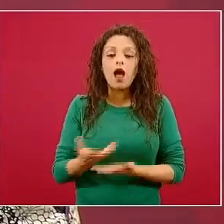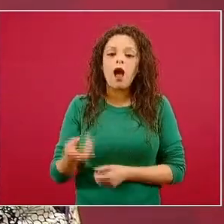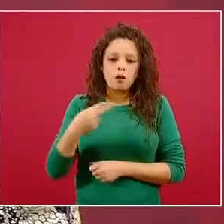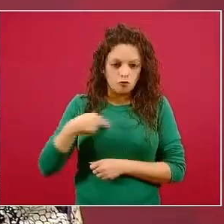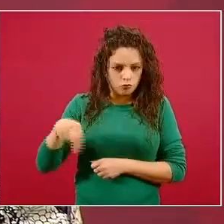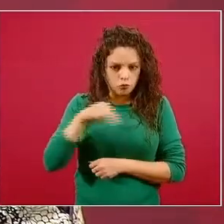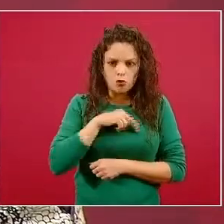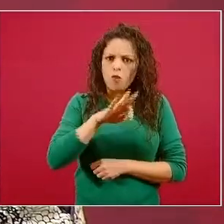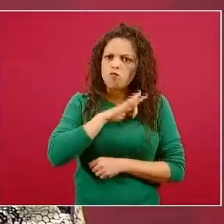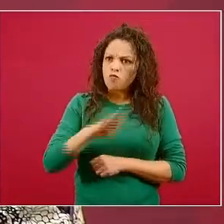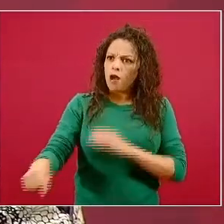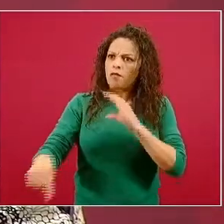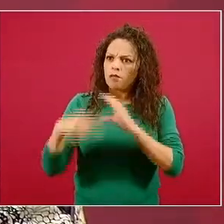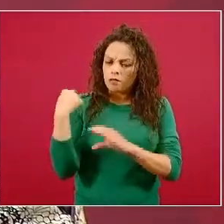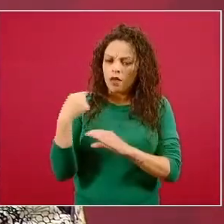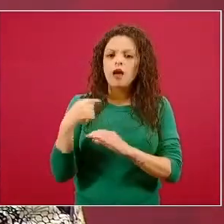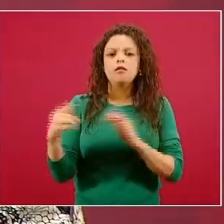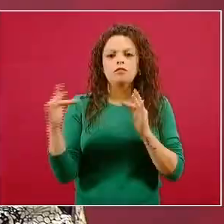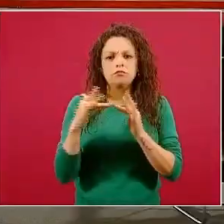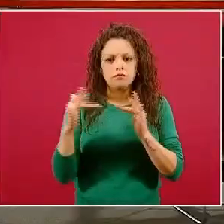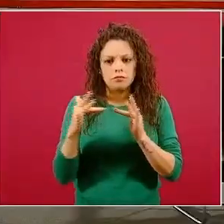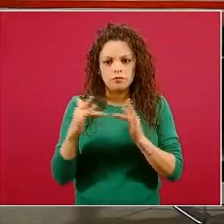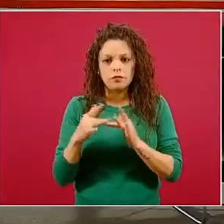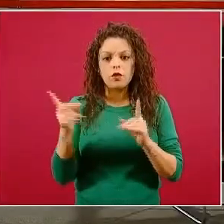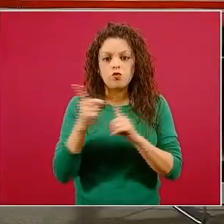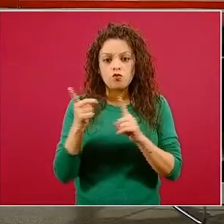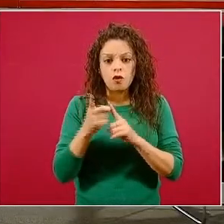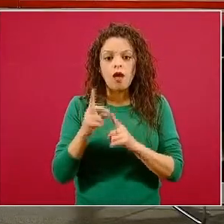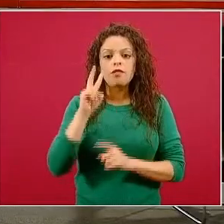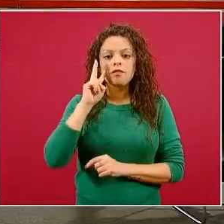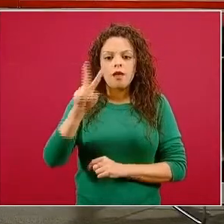pueden contactar al correo de